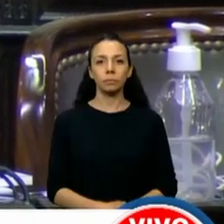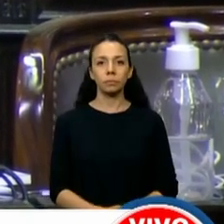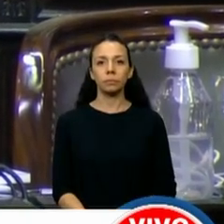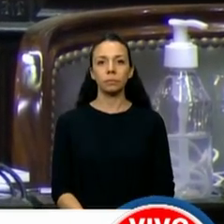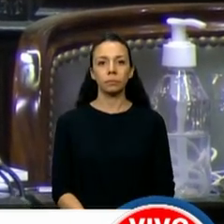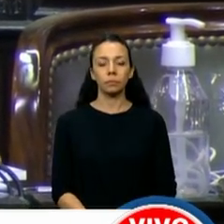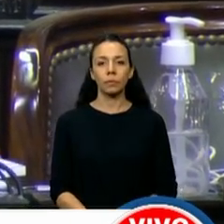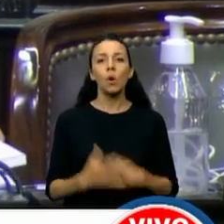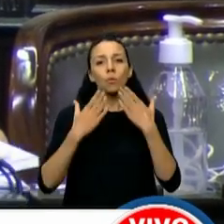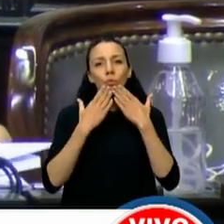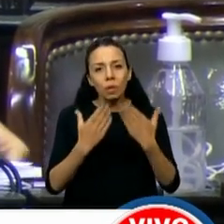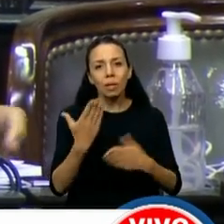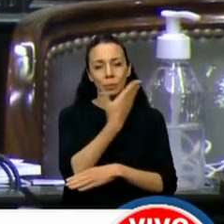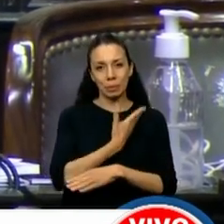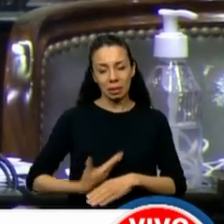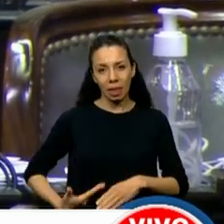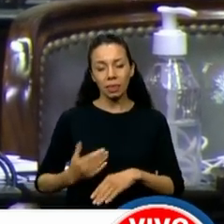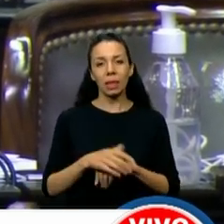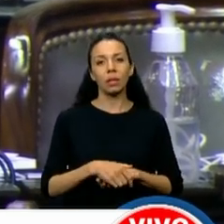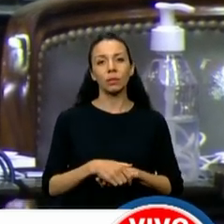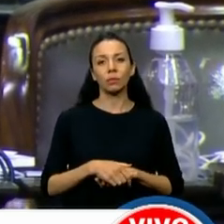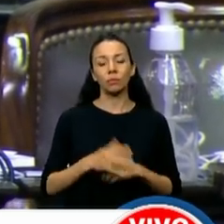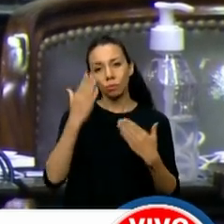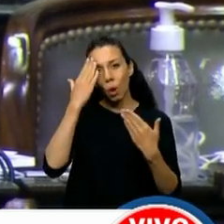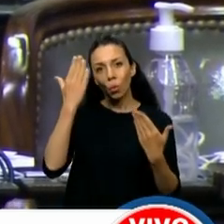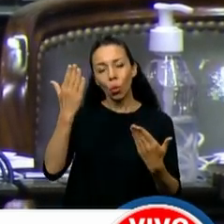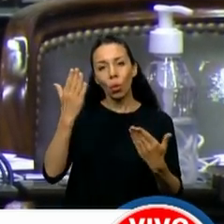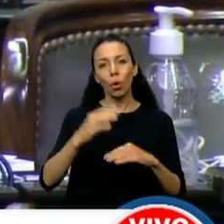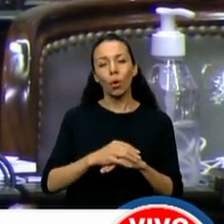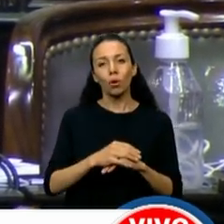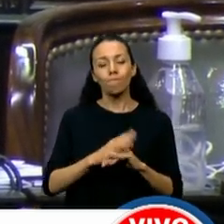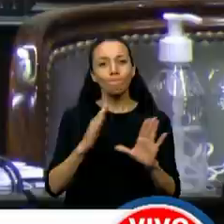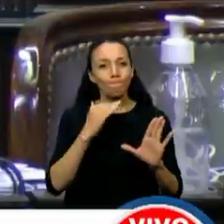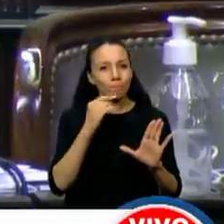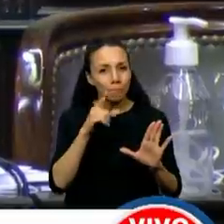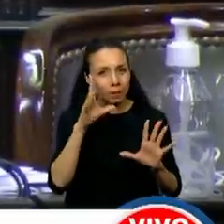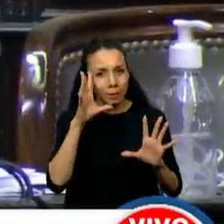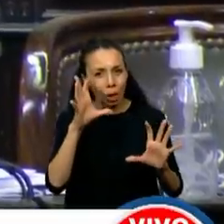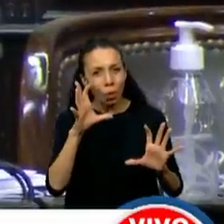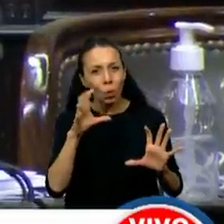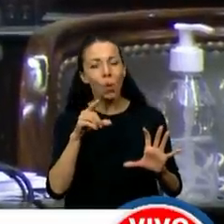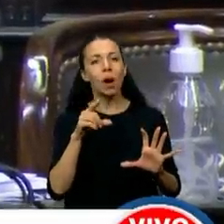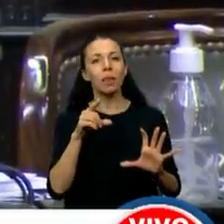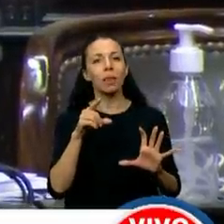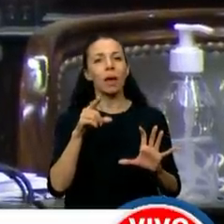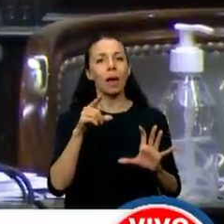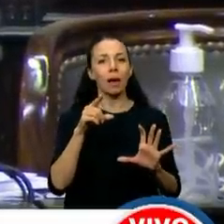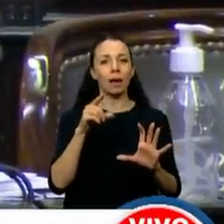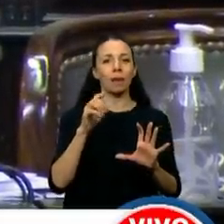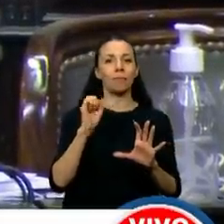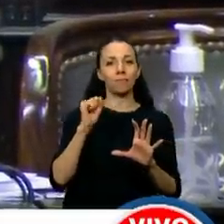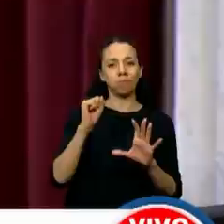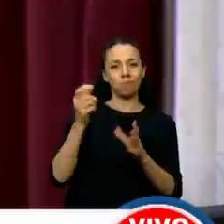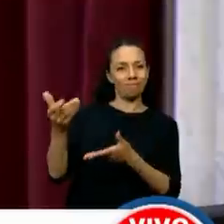gracias señor presidente los saludos no sé si recordará usted quiero recibido en mi público despacho